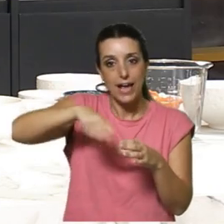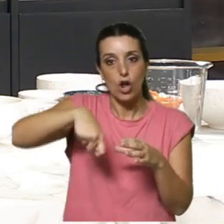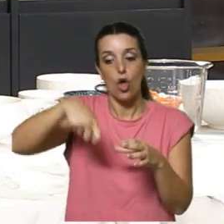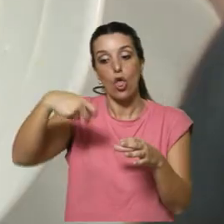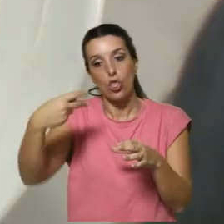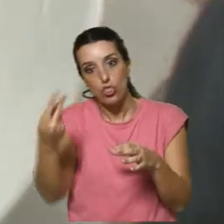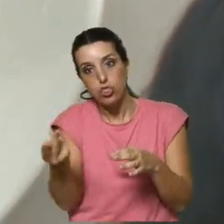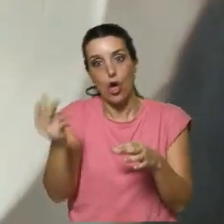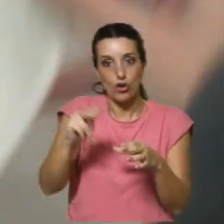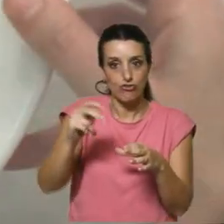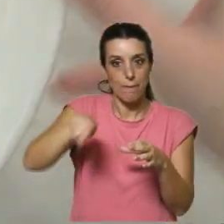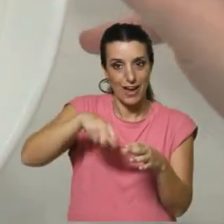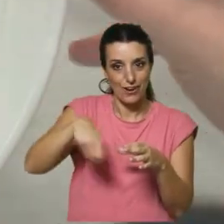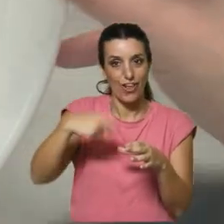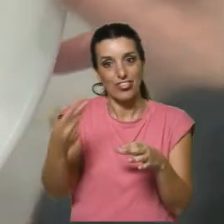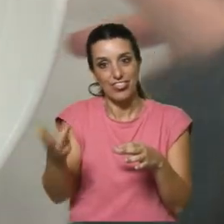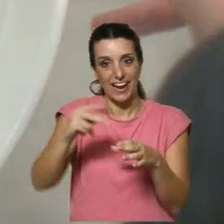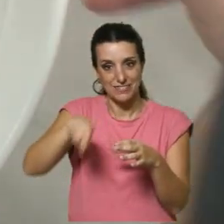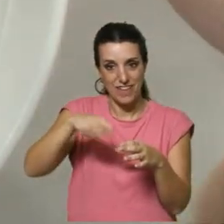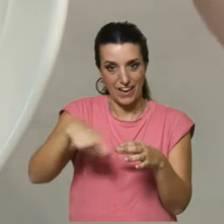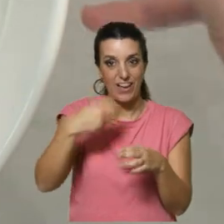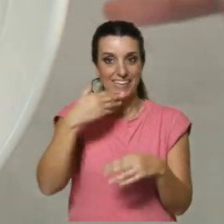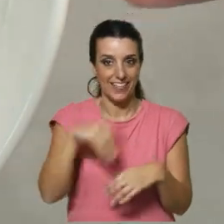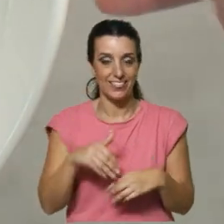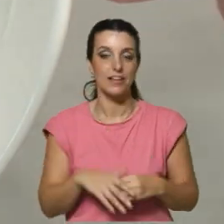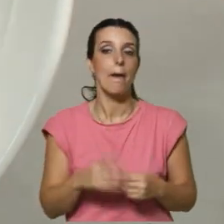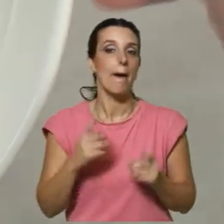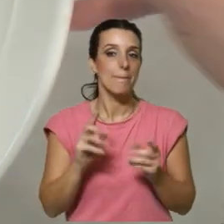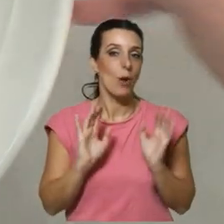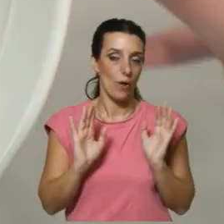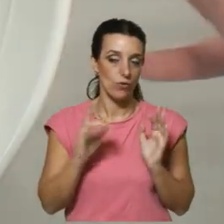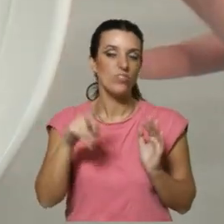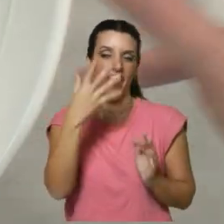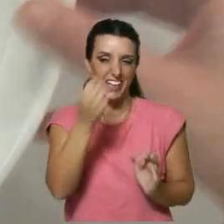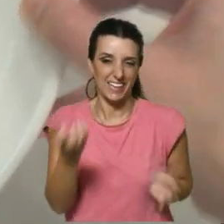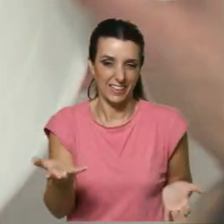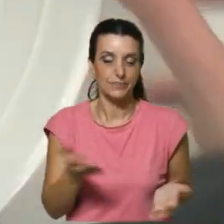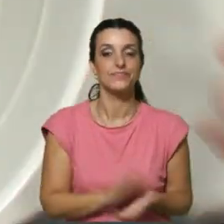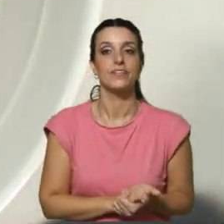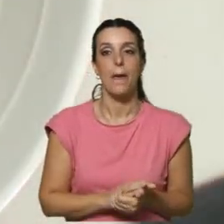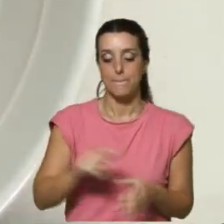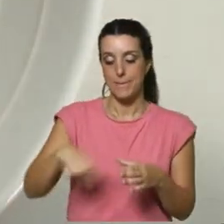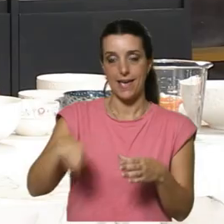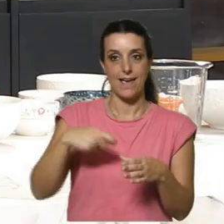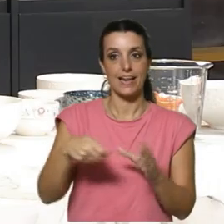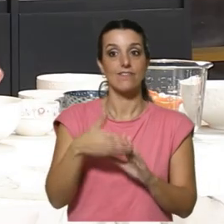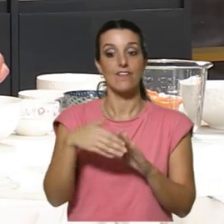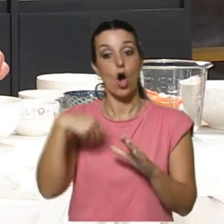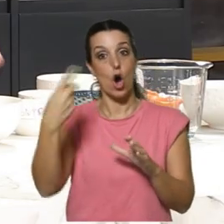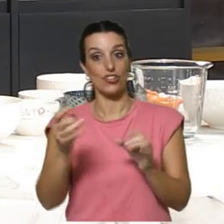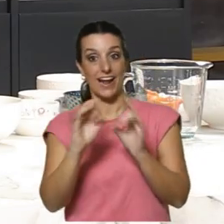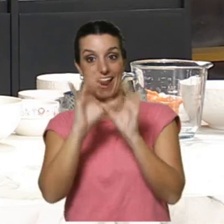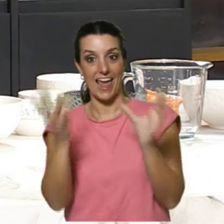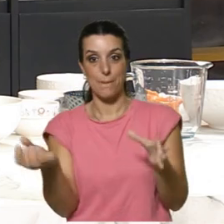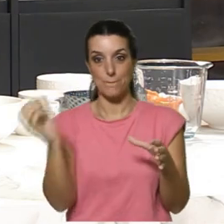¿viste? Seguramente que la palabra que utilicé no es la correcta. Pero bueno, ustedes me entienden. La vas mezclando aquí y vamos con la otra.